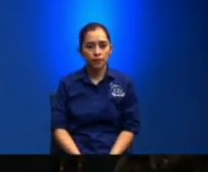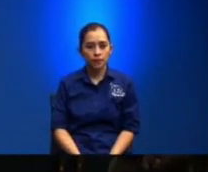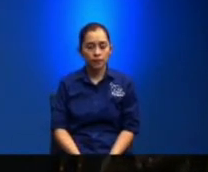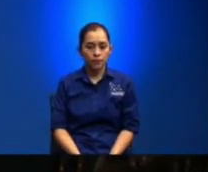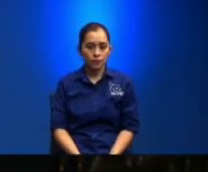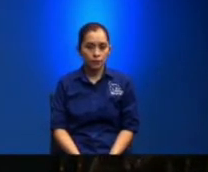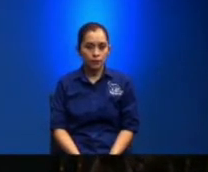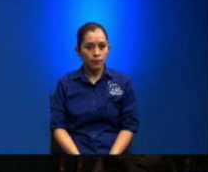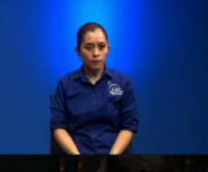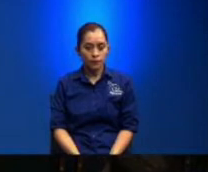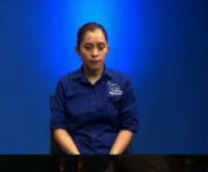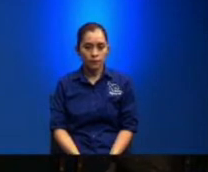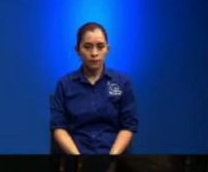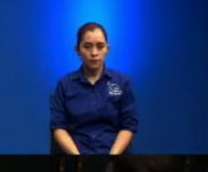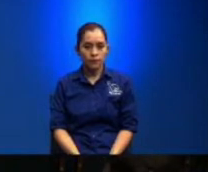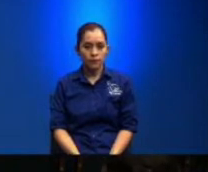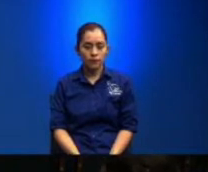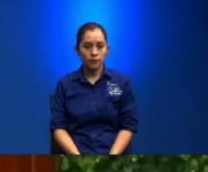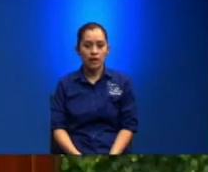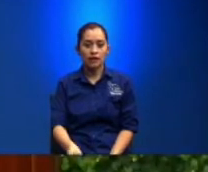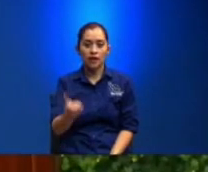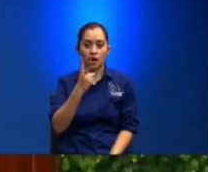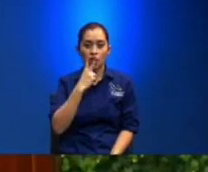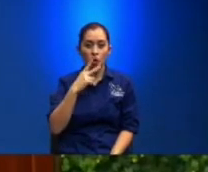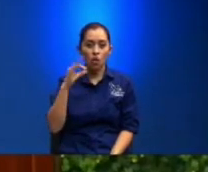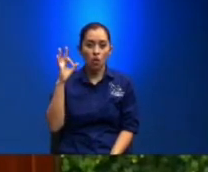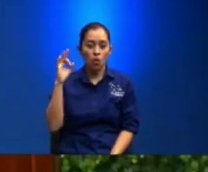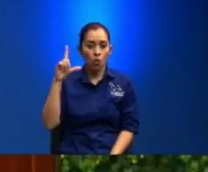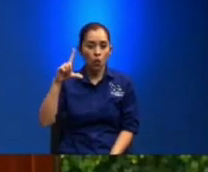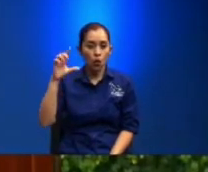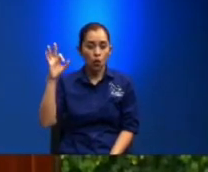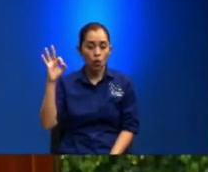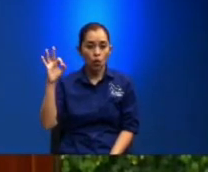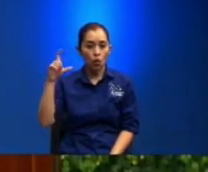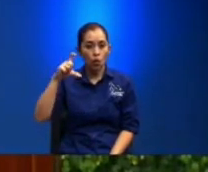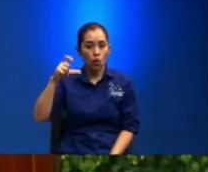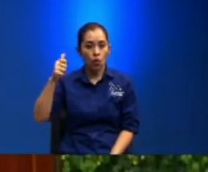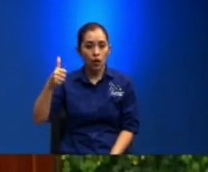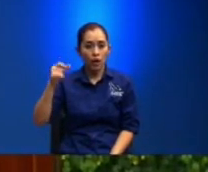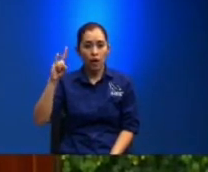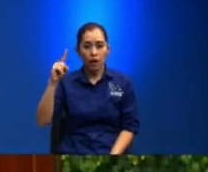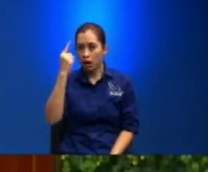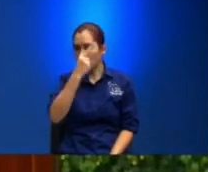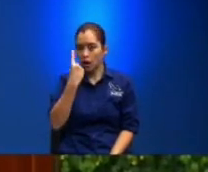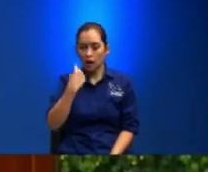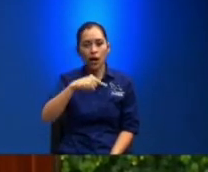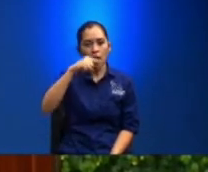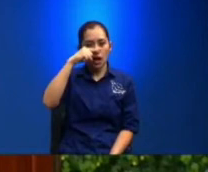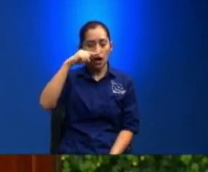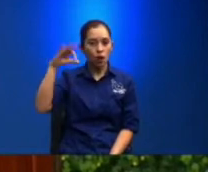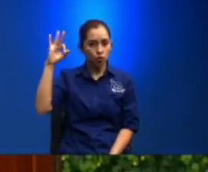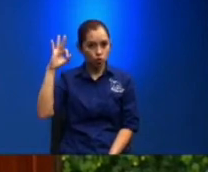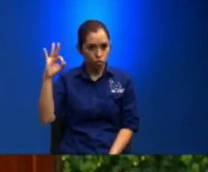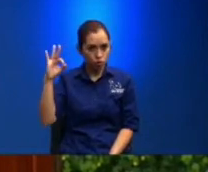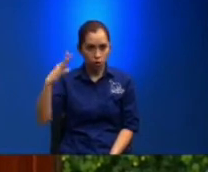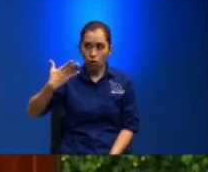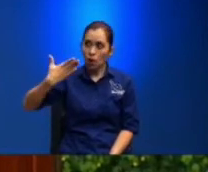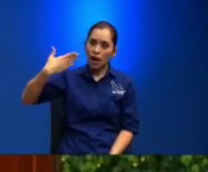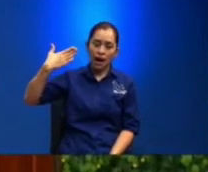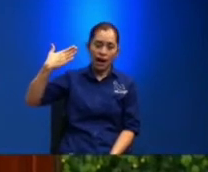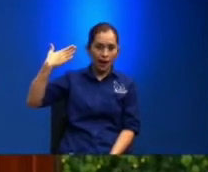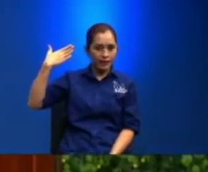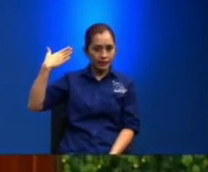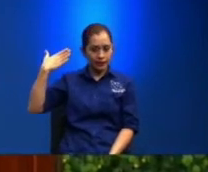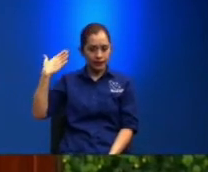vale aquí está cuando venga el cordero te borramos los pecados pero mientras no era el cordero sus pecados